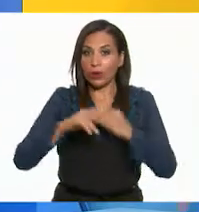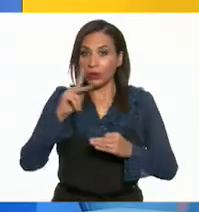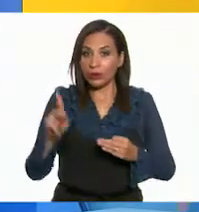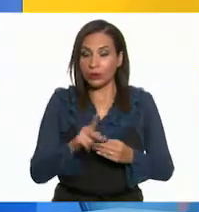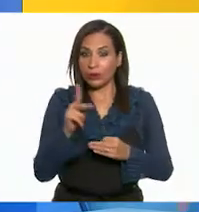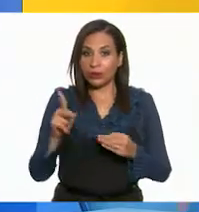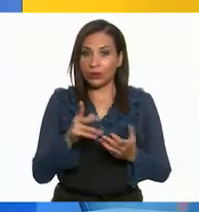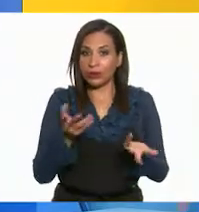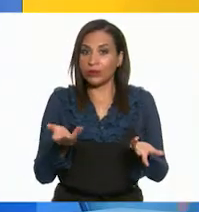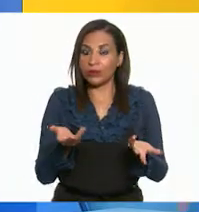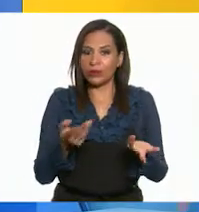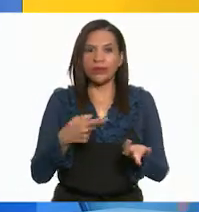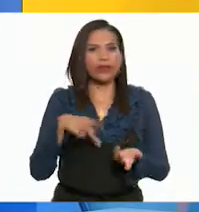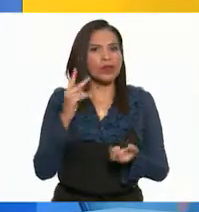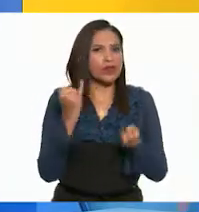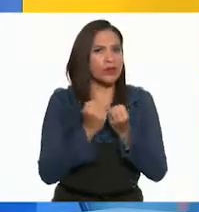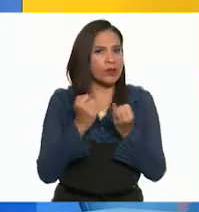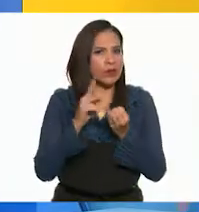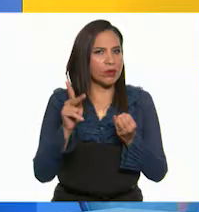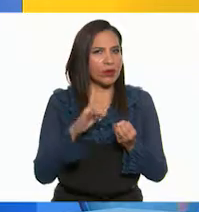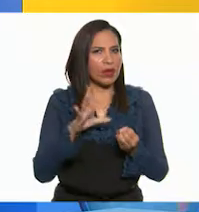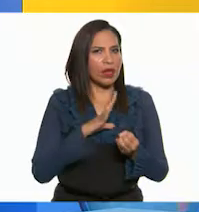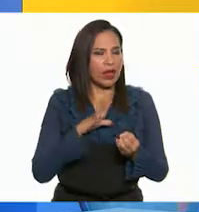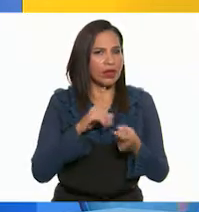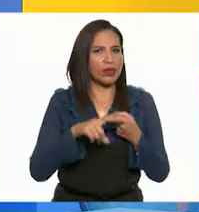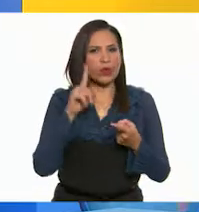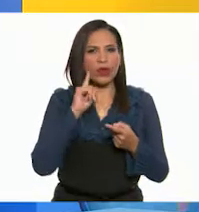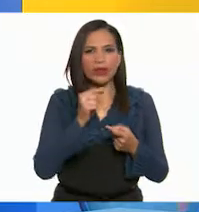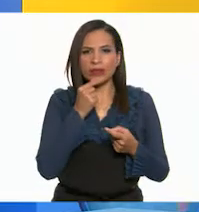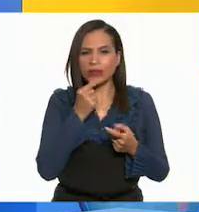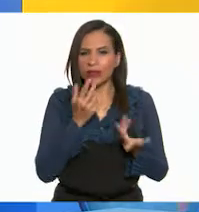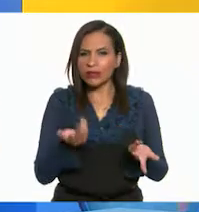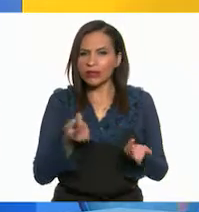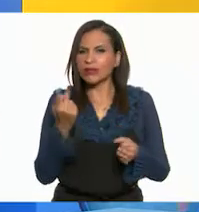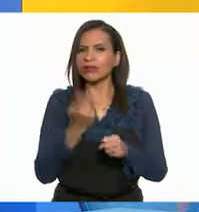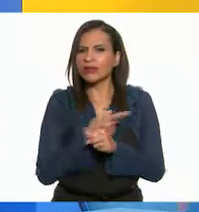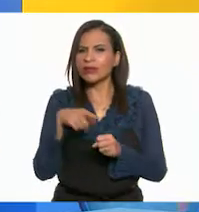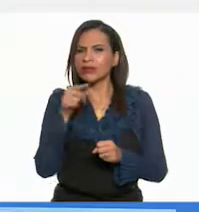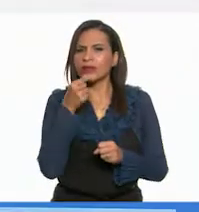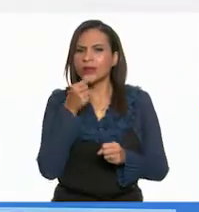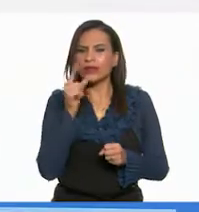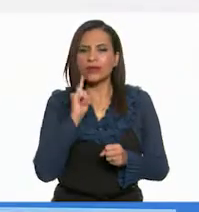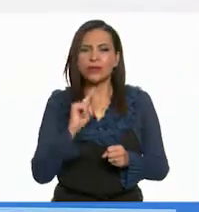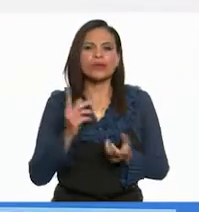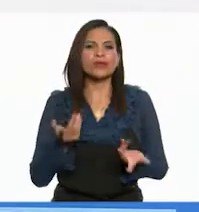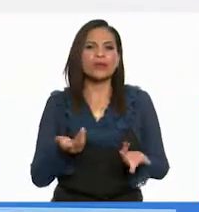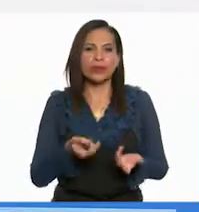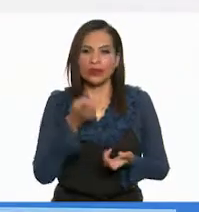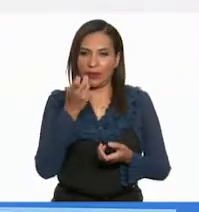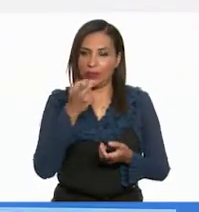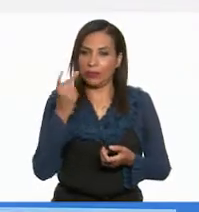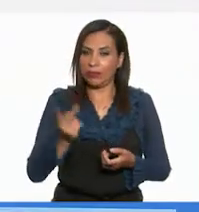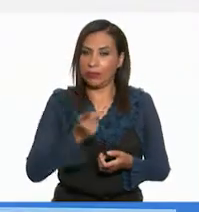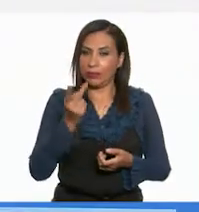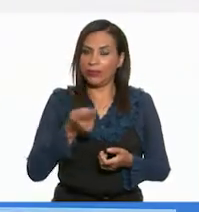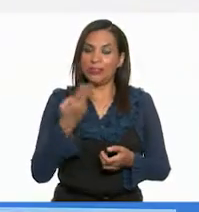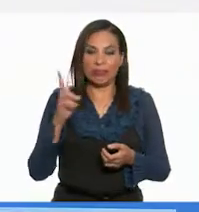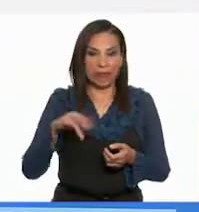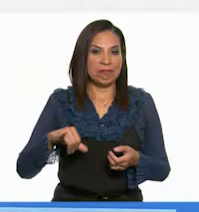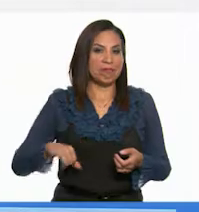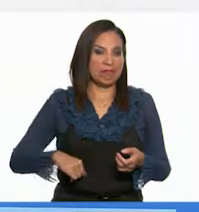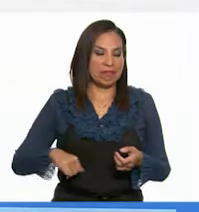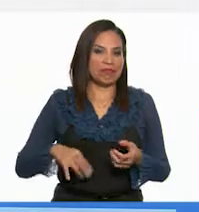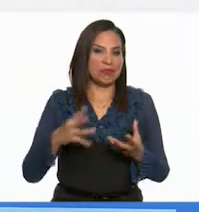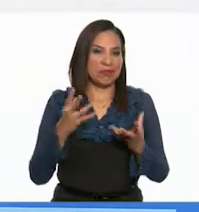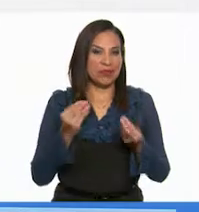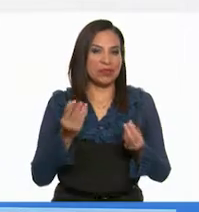pueblo? Pero también en los pueblos habitaban mujeres y niños, ¿no? ¿Qué pasaba con ellos? Esa es una pregunta muy